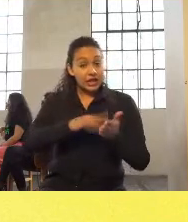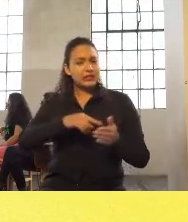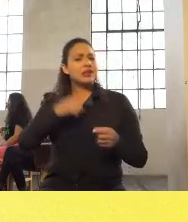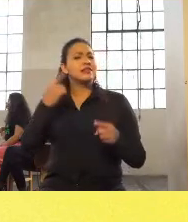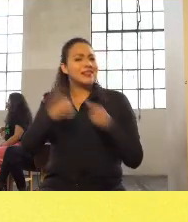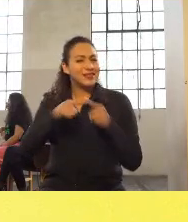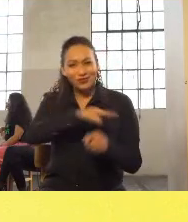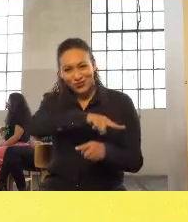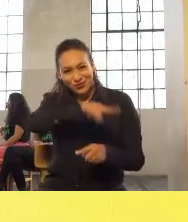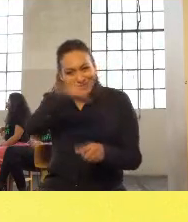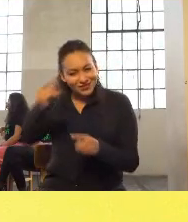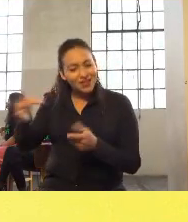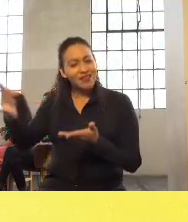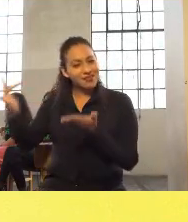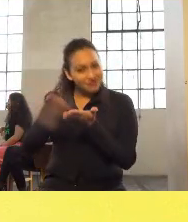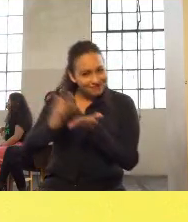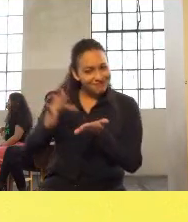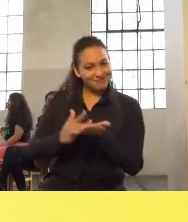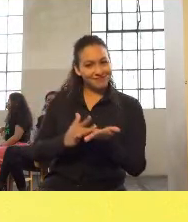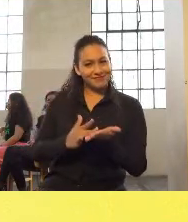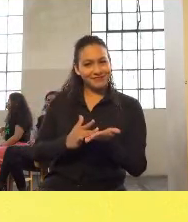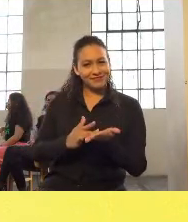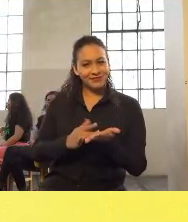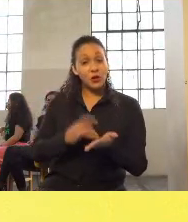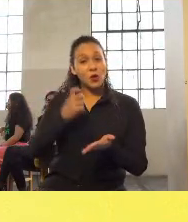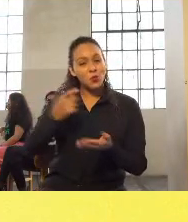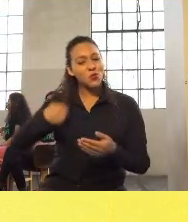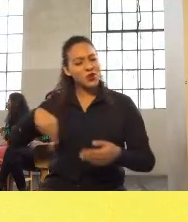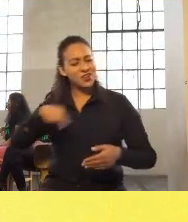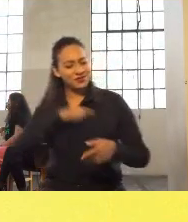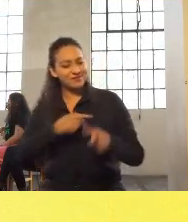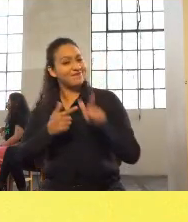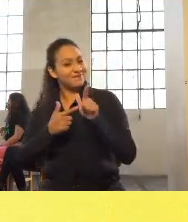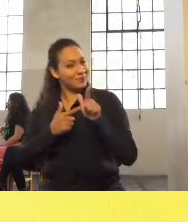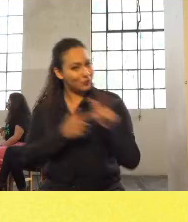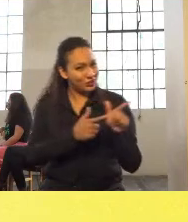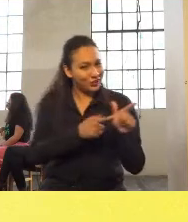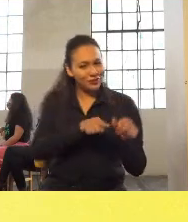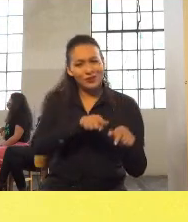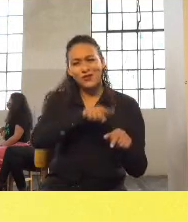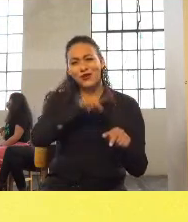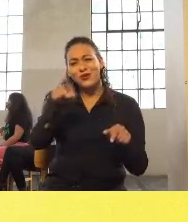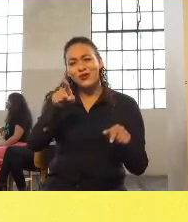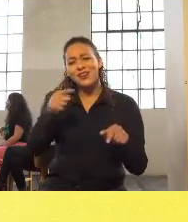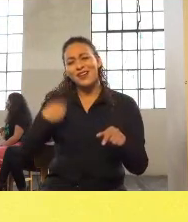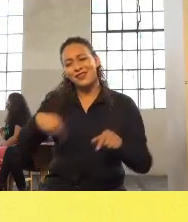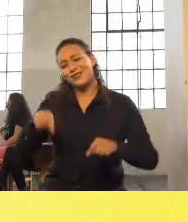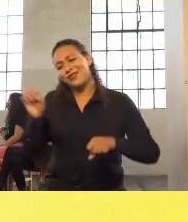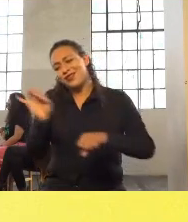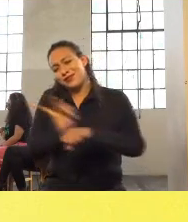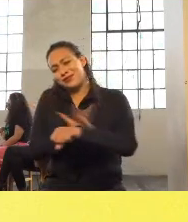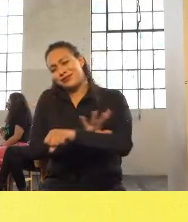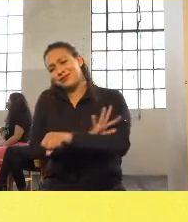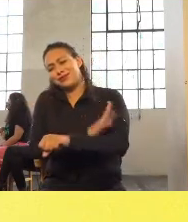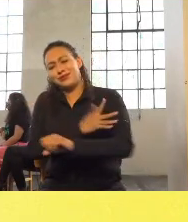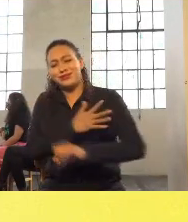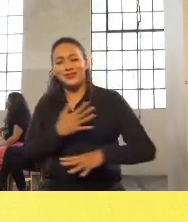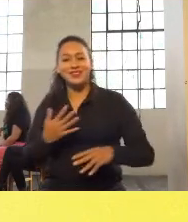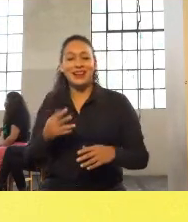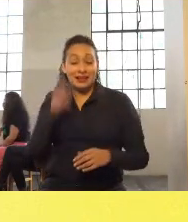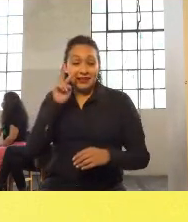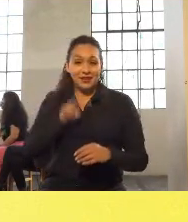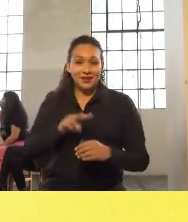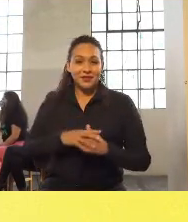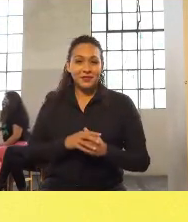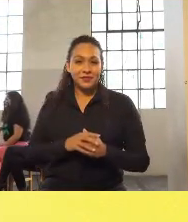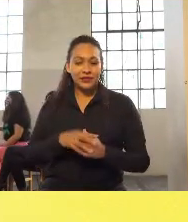muy difícil para nosotros pues decir si este es el término que queremos usar. Entonces, cuando hemos presentado el proyecto ahora, sí hacemos alusión